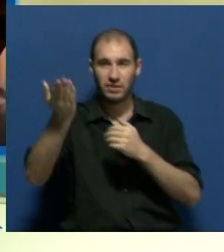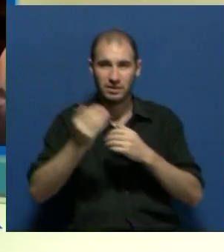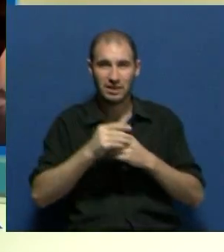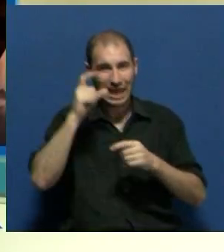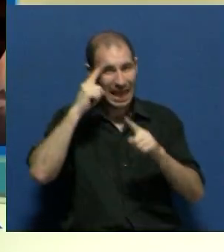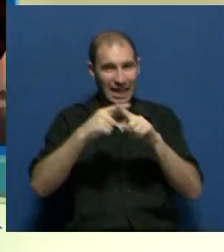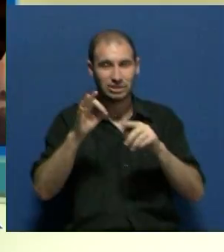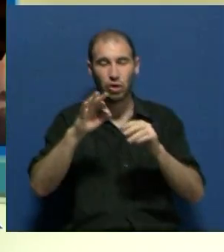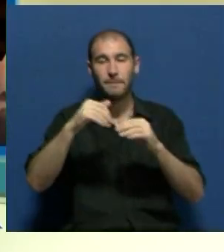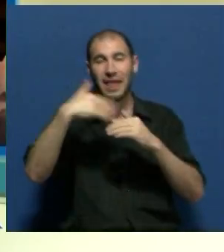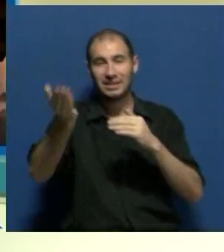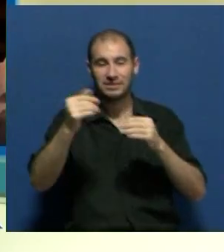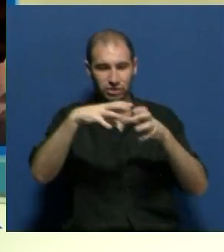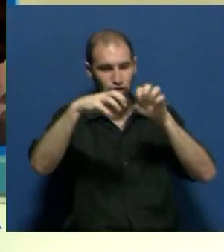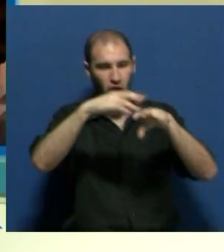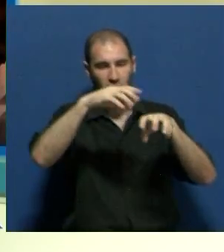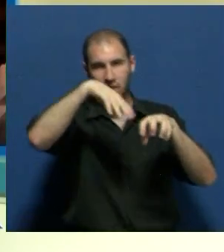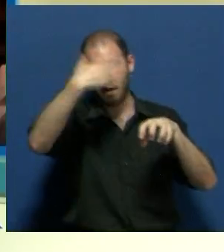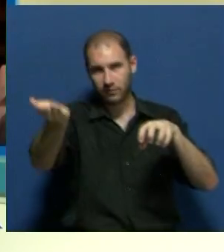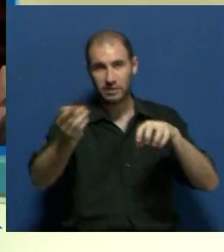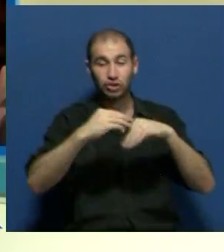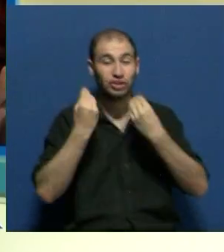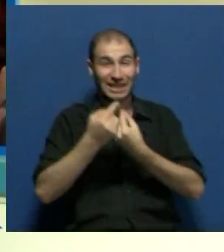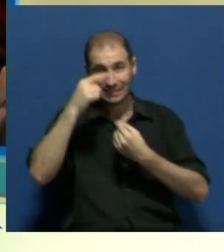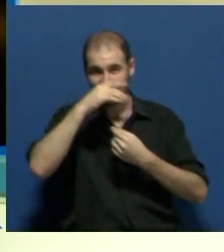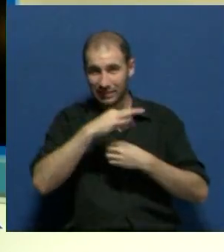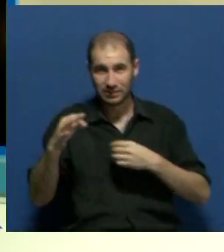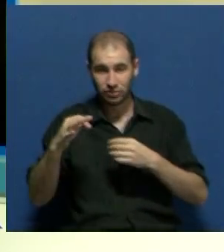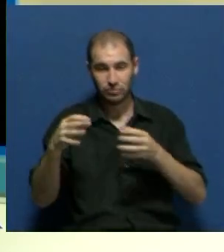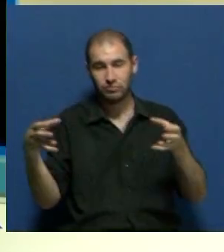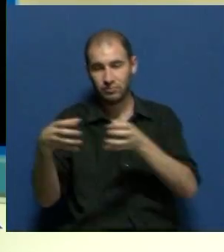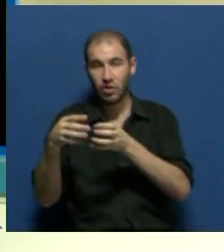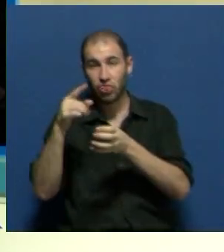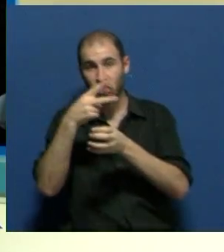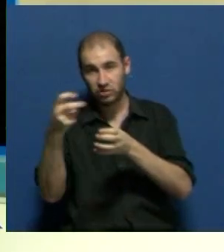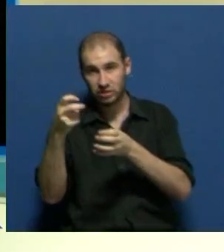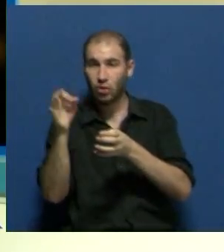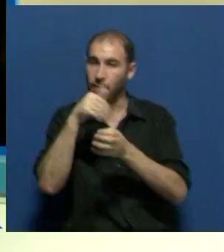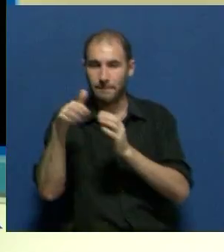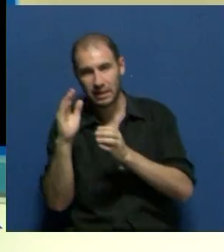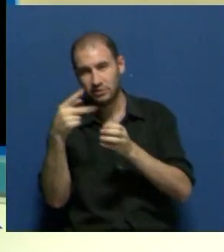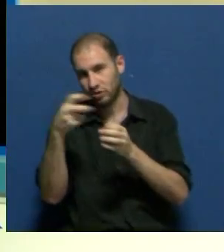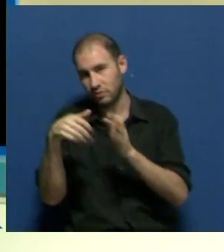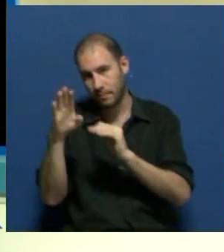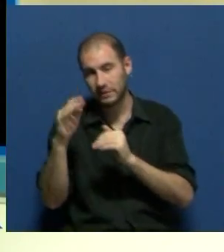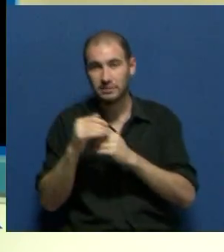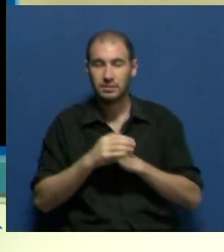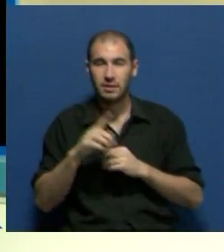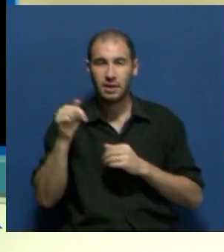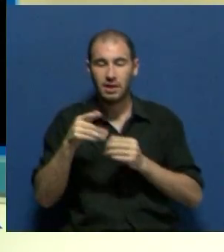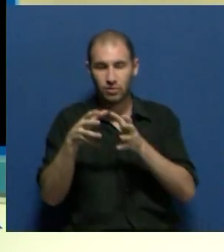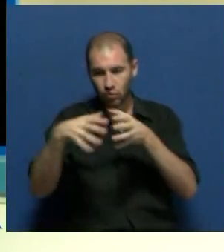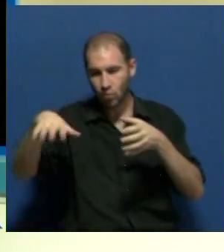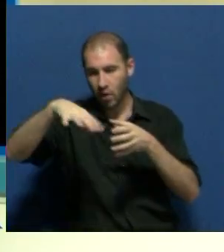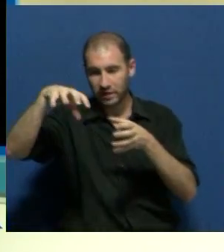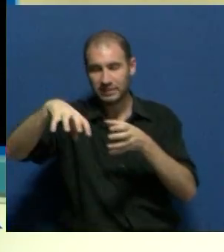principio, planetas fuera de nuestro sistema solar. De esos 700, hay 200 o más de 200, que se encuentran en una